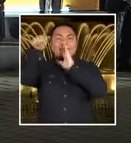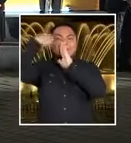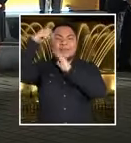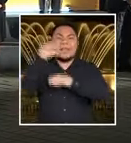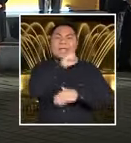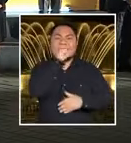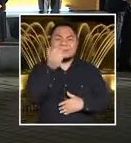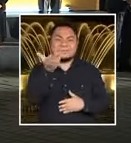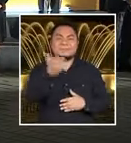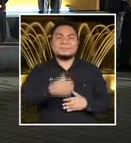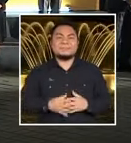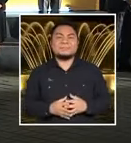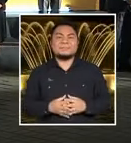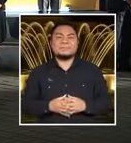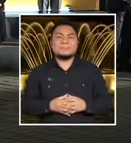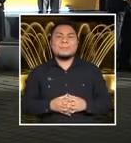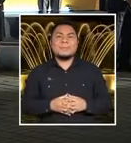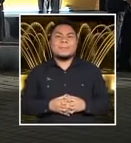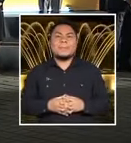video.